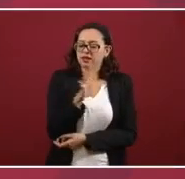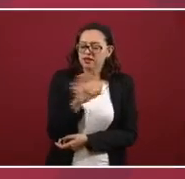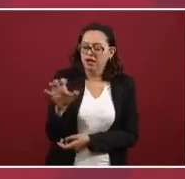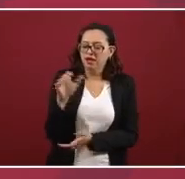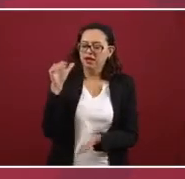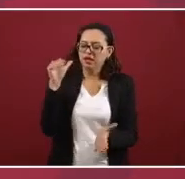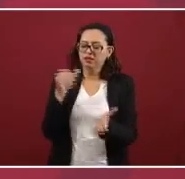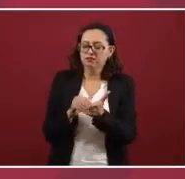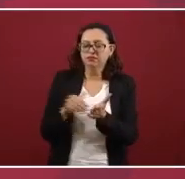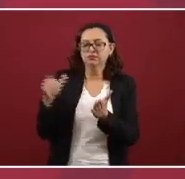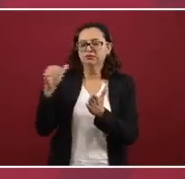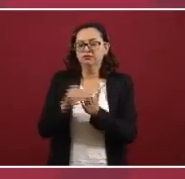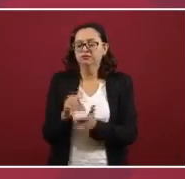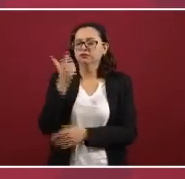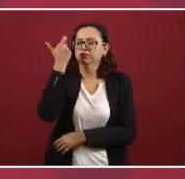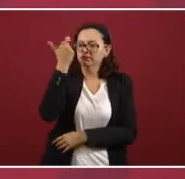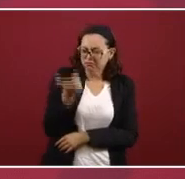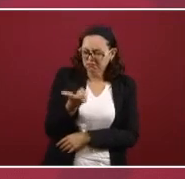500,000 millones de pesos